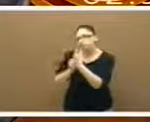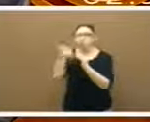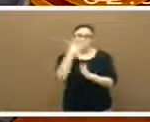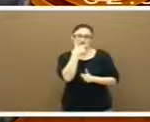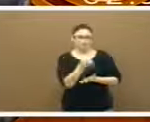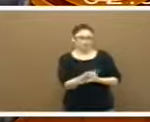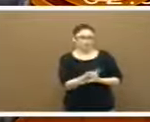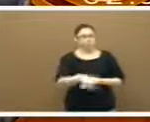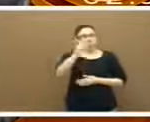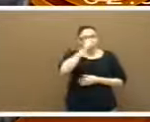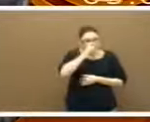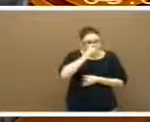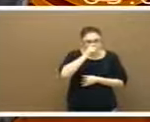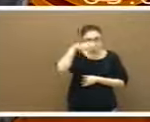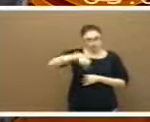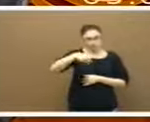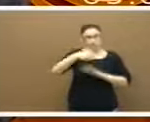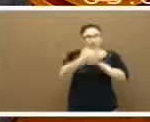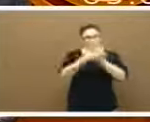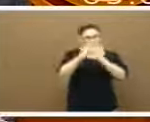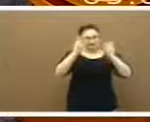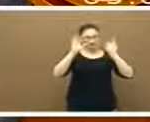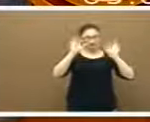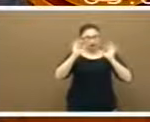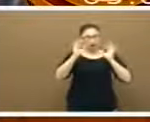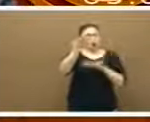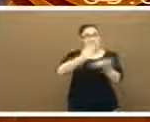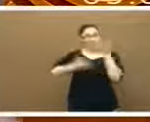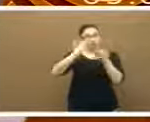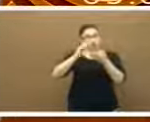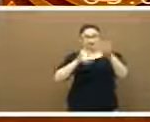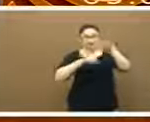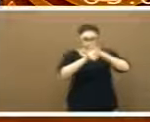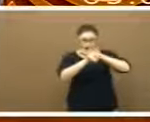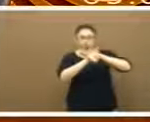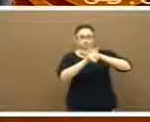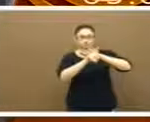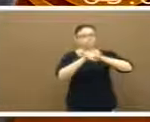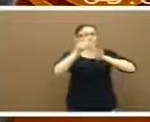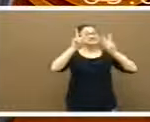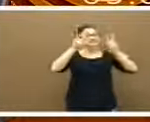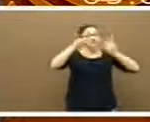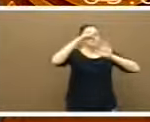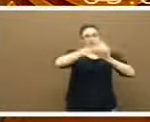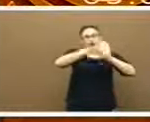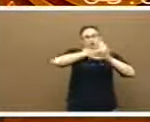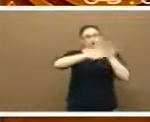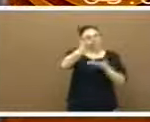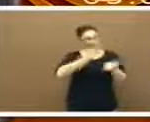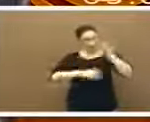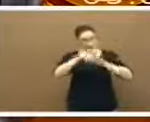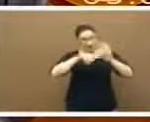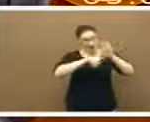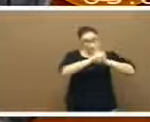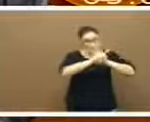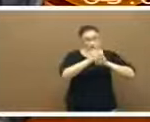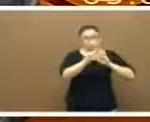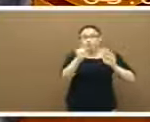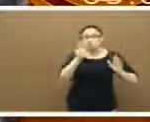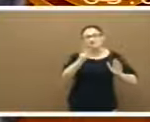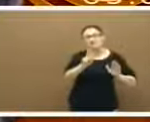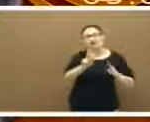en la cuestión que nos ocupa, que es la de cooperación al desarrollo, en el programa de cooperación al desarrollo, desde nuestro punto de vista,